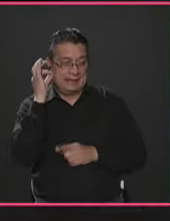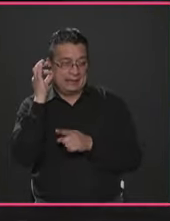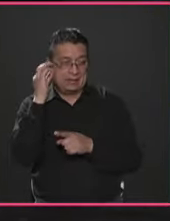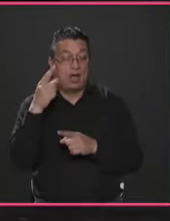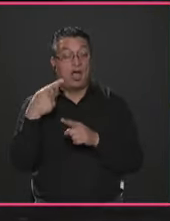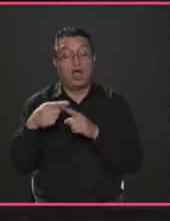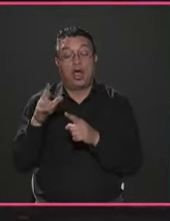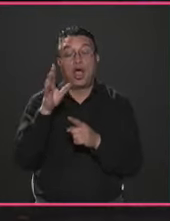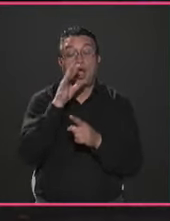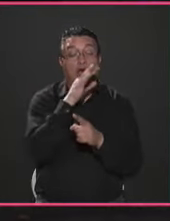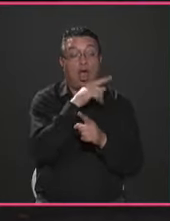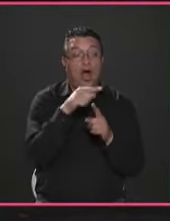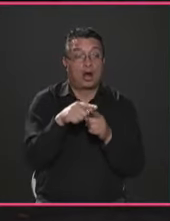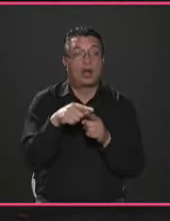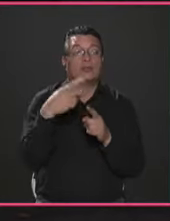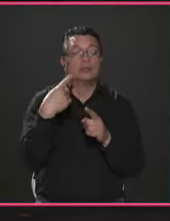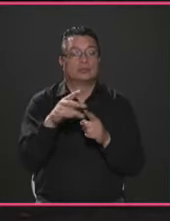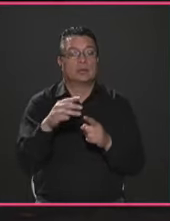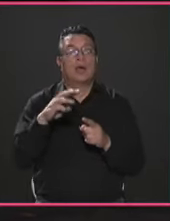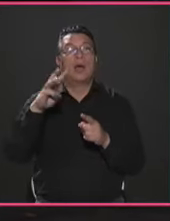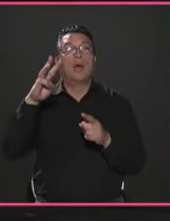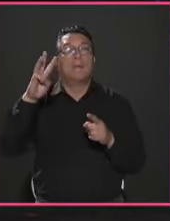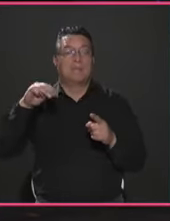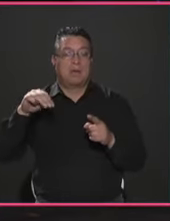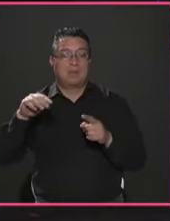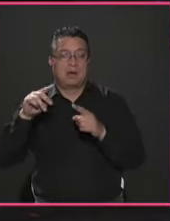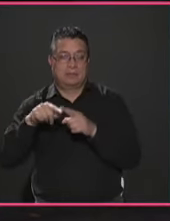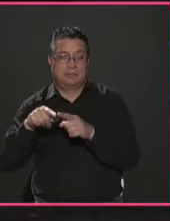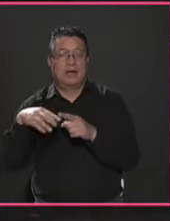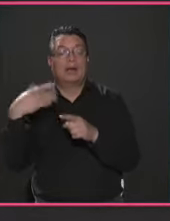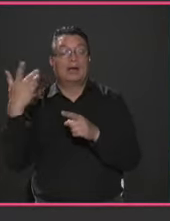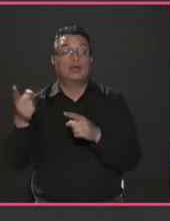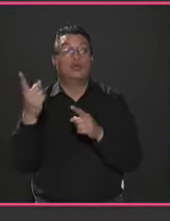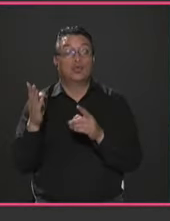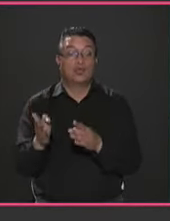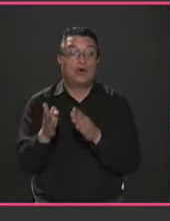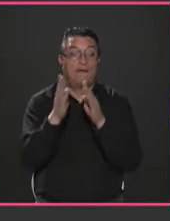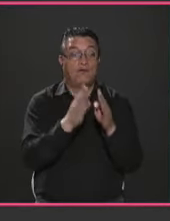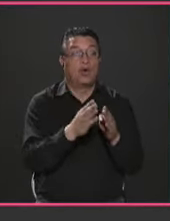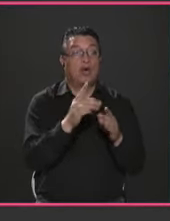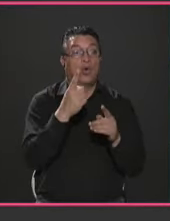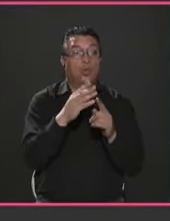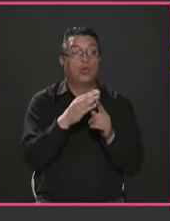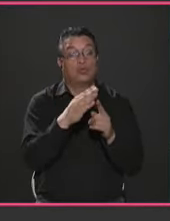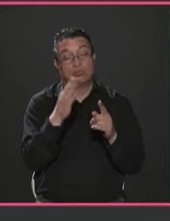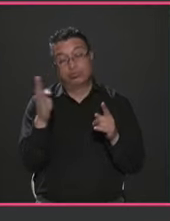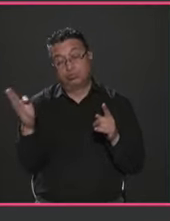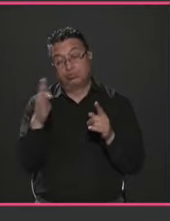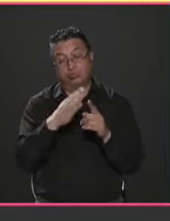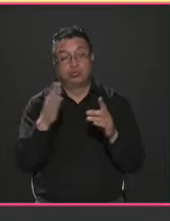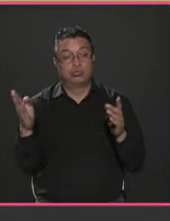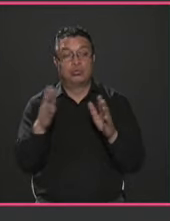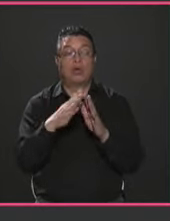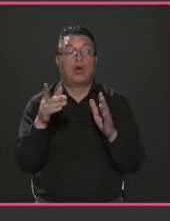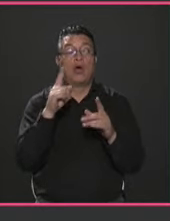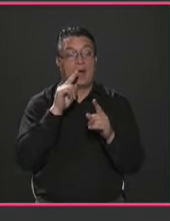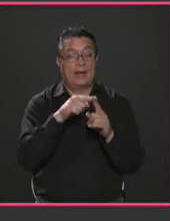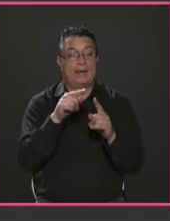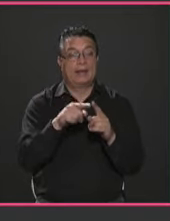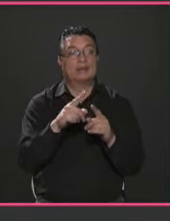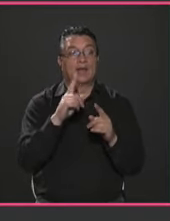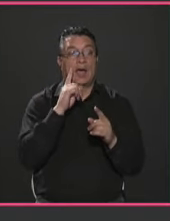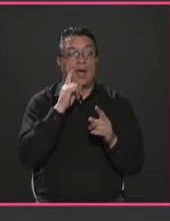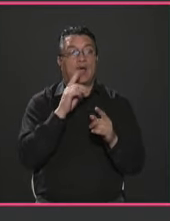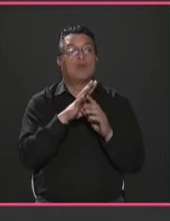múltiples colores están los cromosomas de este genoma t tu t y cuando hay un bloque que va de de un extremo a otro significa que en esas partes